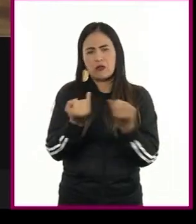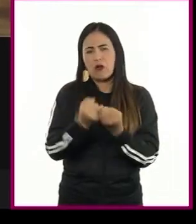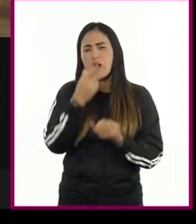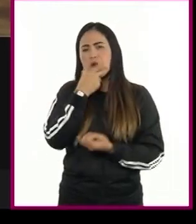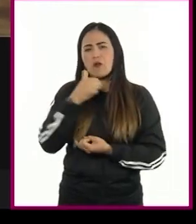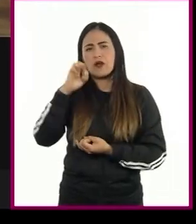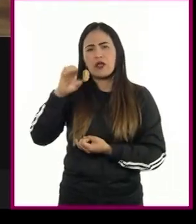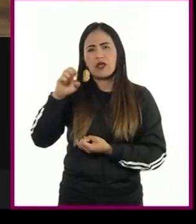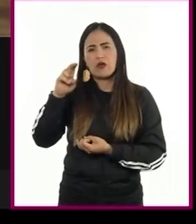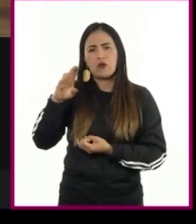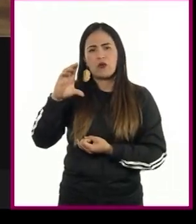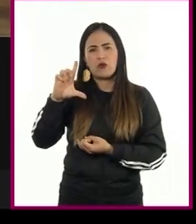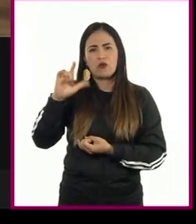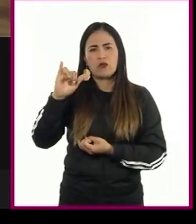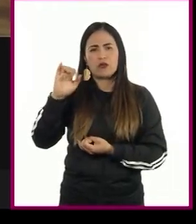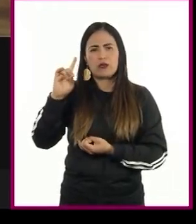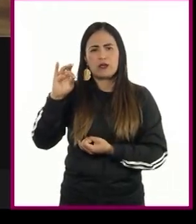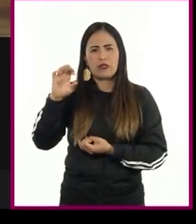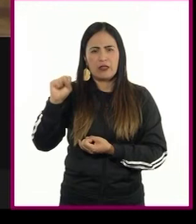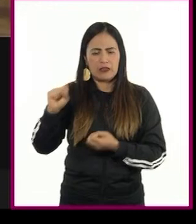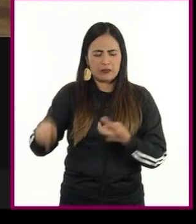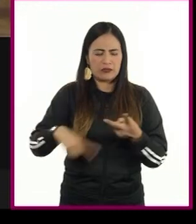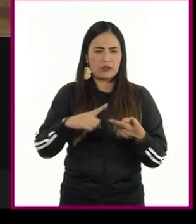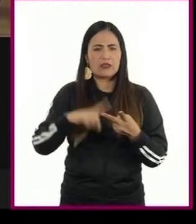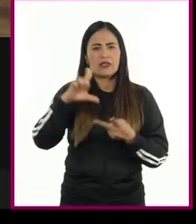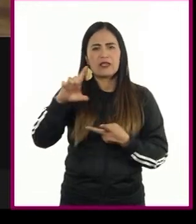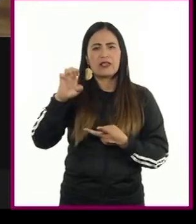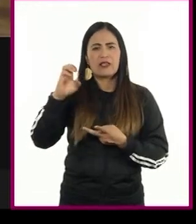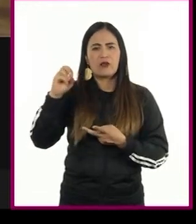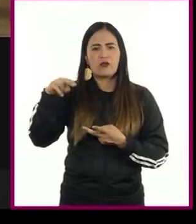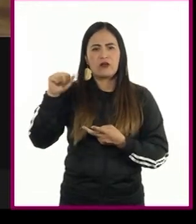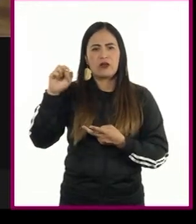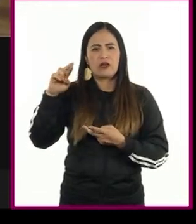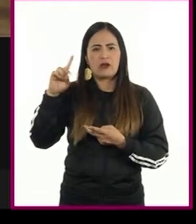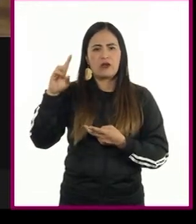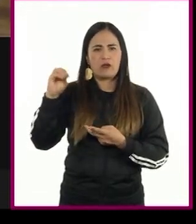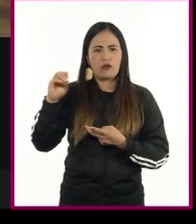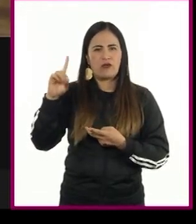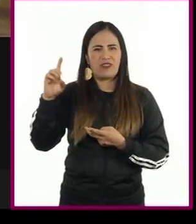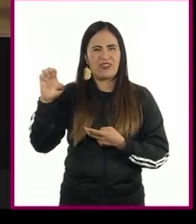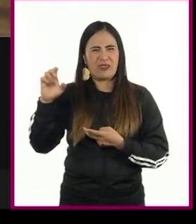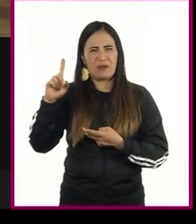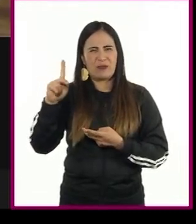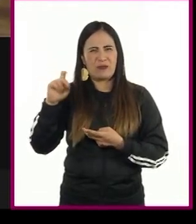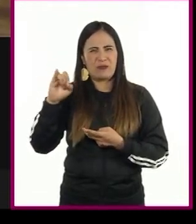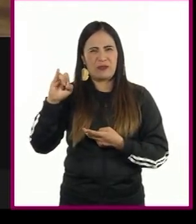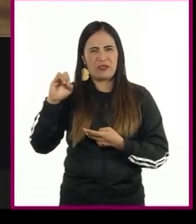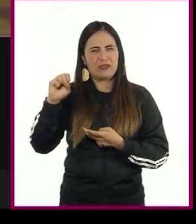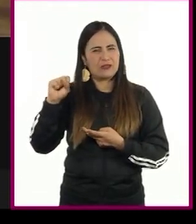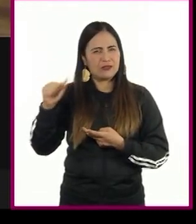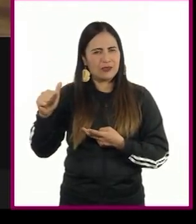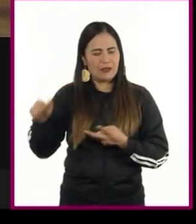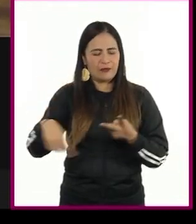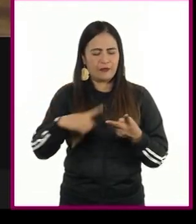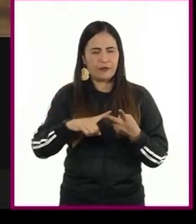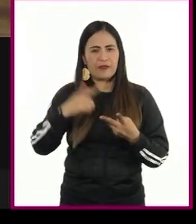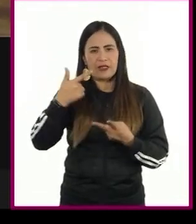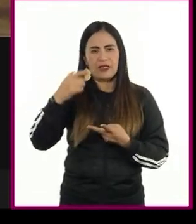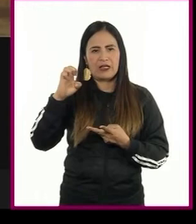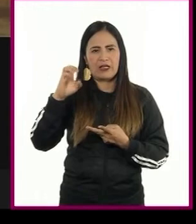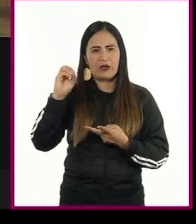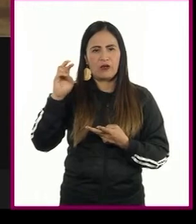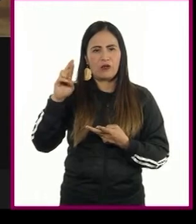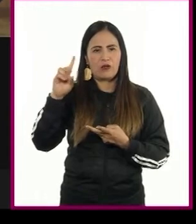Euclides, Boeccio, Leonardo de Pisa, alias Fibonacci, Giordano